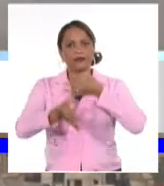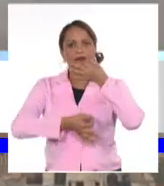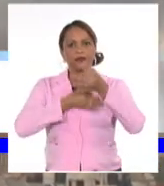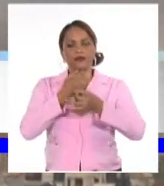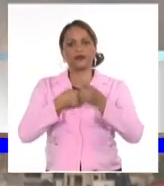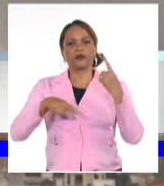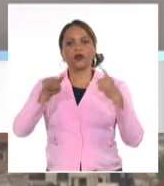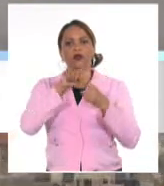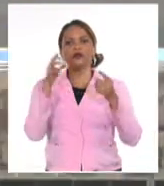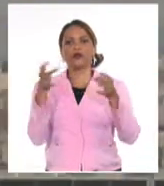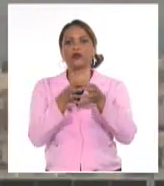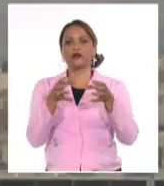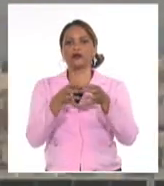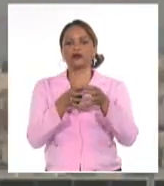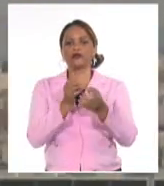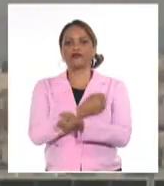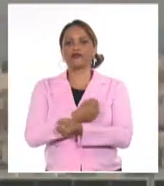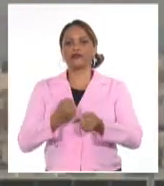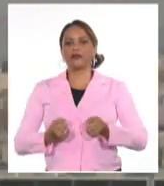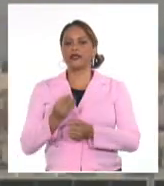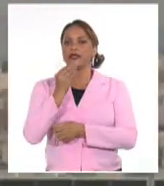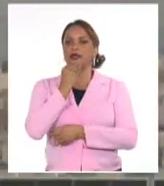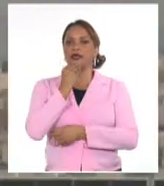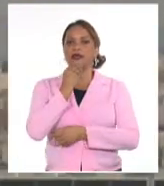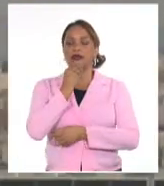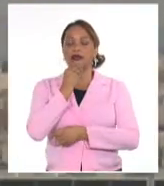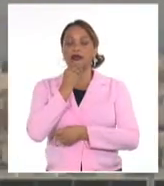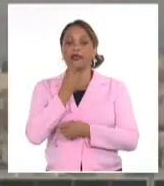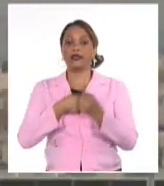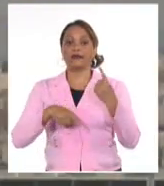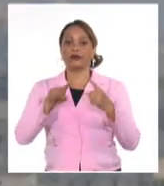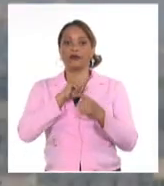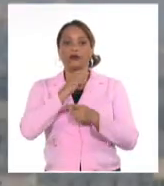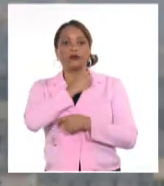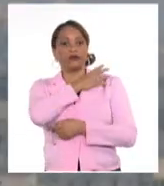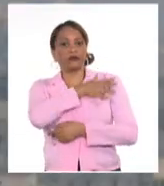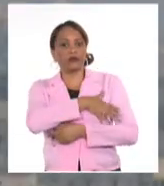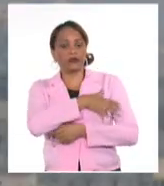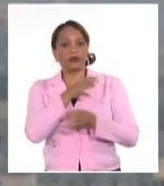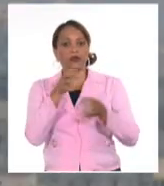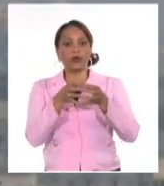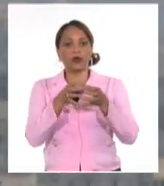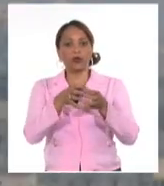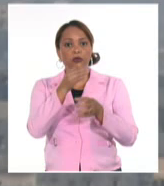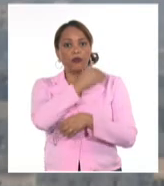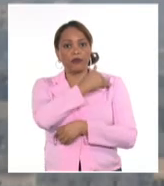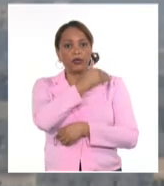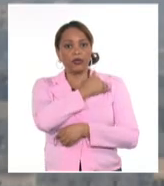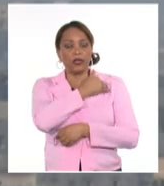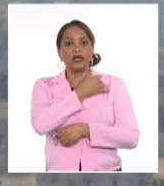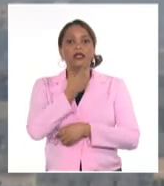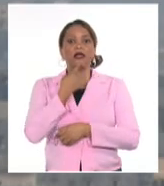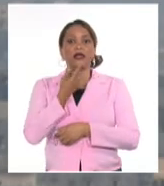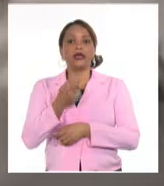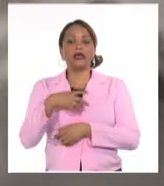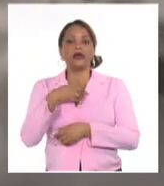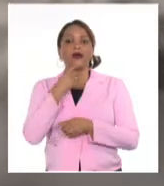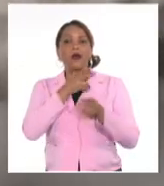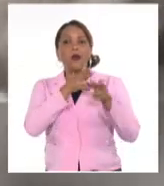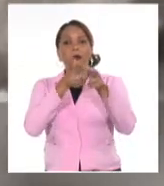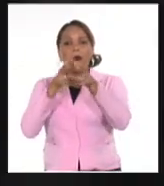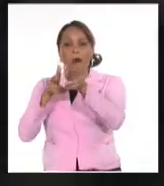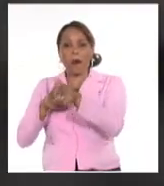milicias del grupo de resistencia islámica Hamas en la Franja de Gaza. En paralelo, el ejército ocupante dejó fuera de servicio al